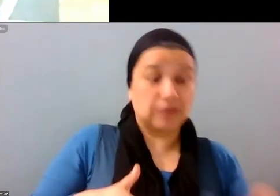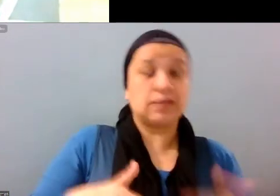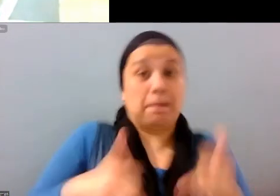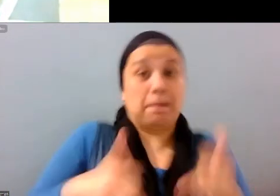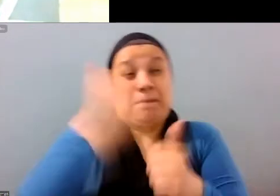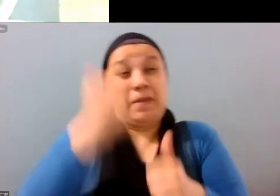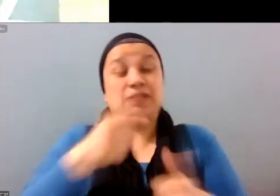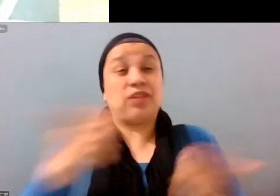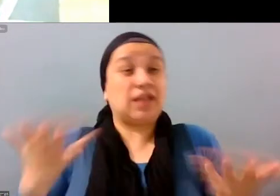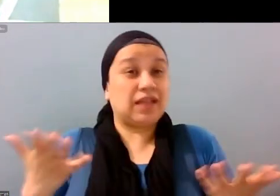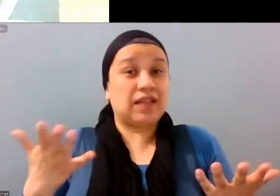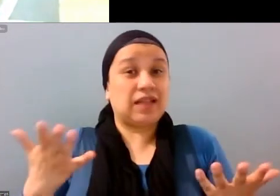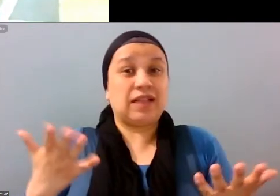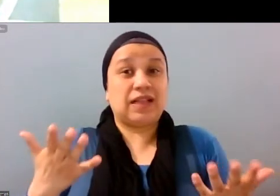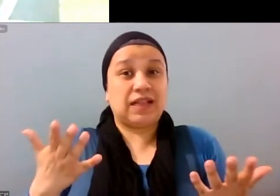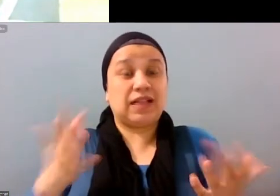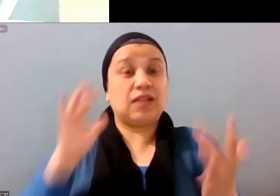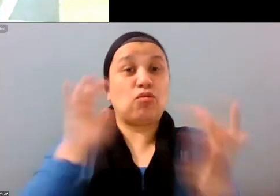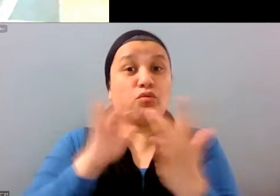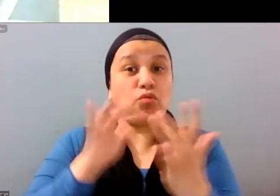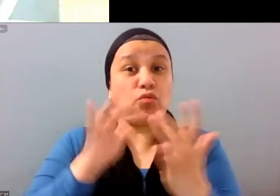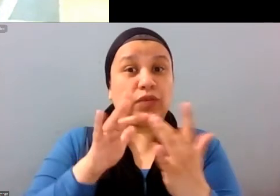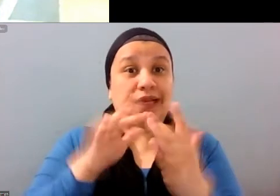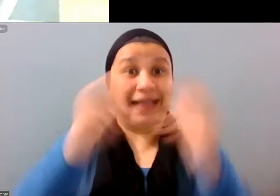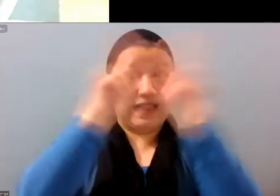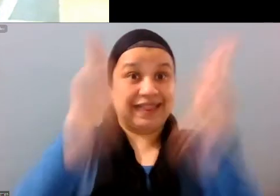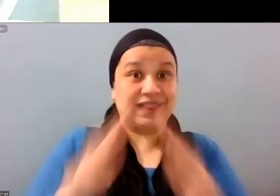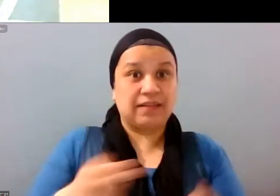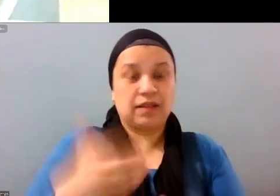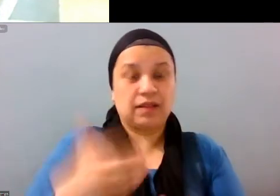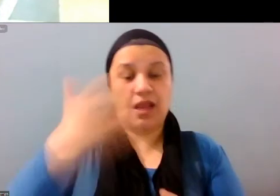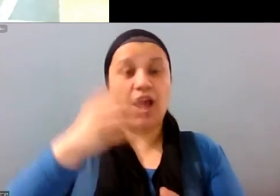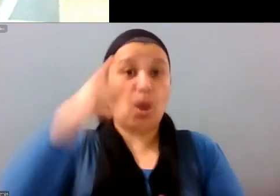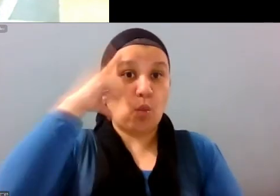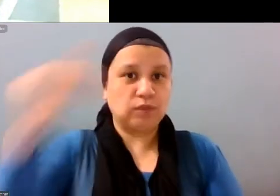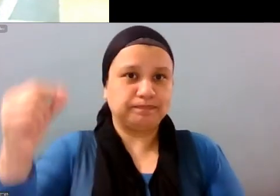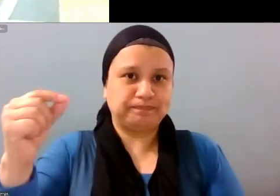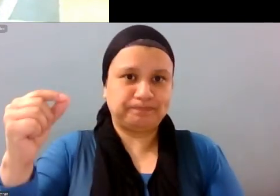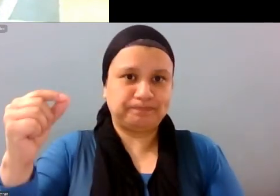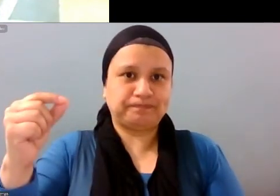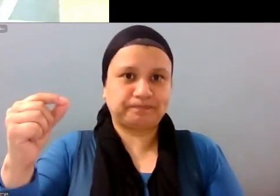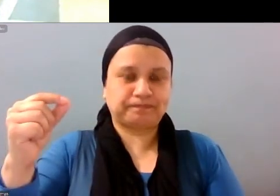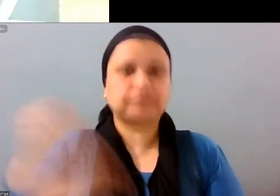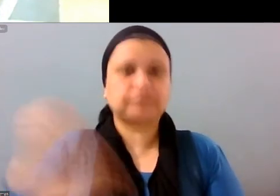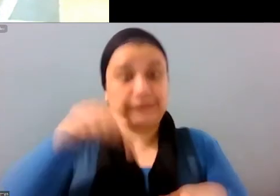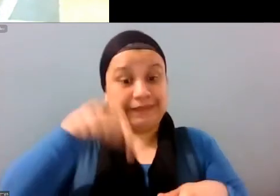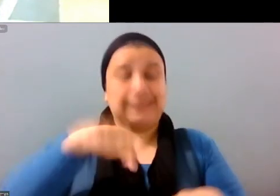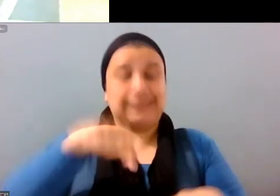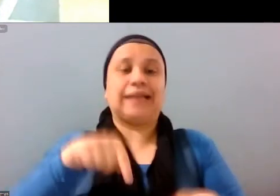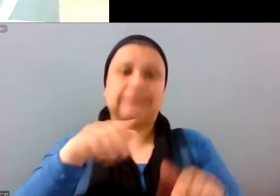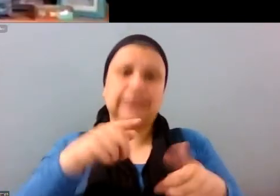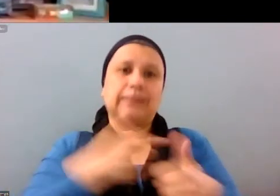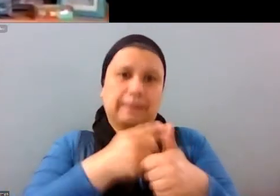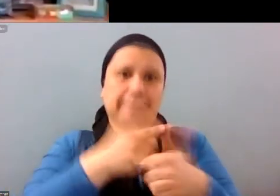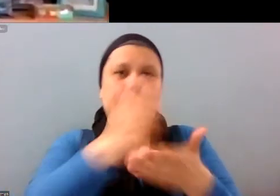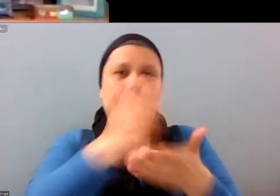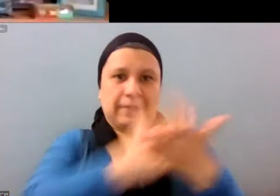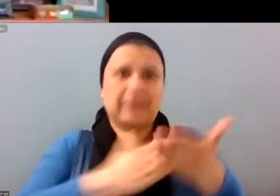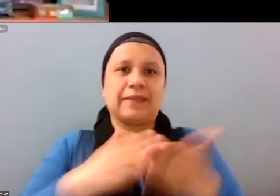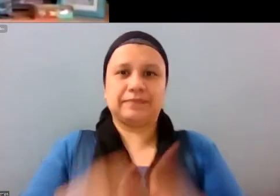es sobre todo el contacto por internet móvil vía whatsapp entonces básicamente eso en esta primera parte muchas gracias doña